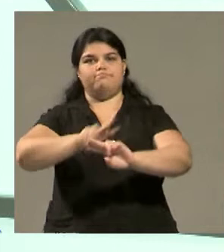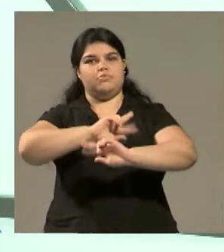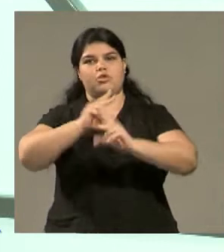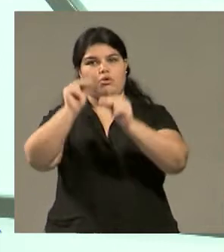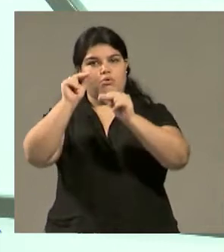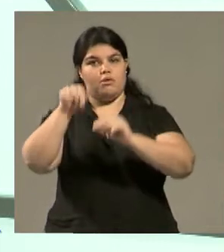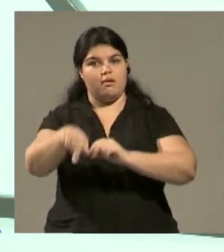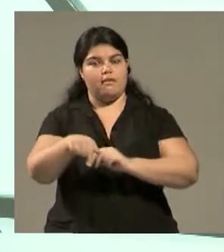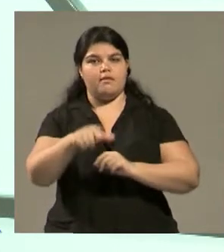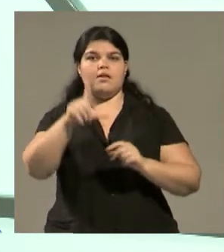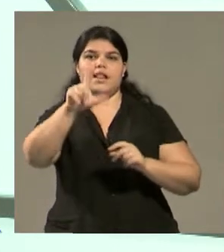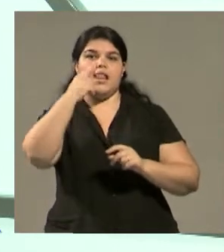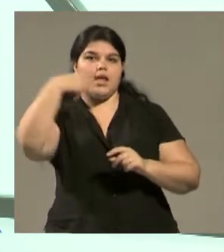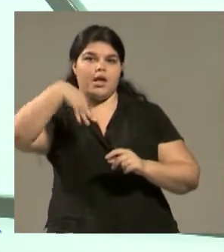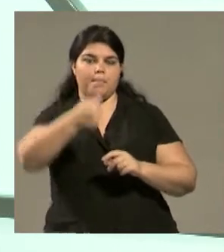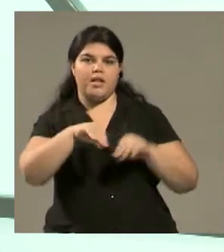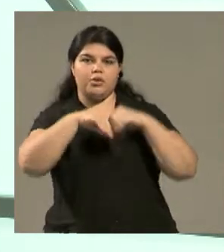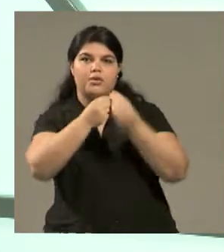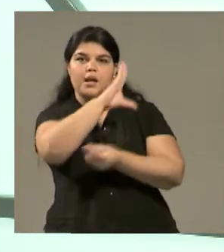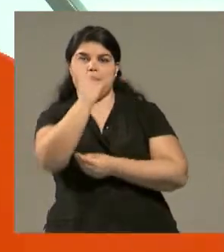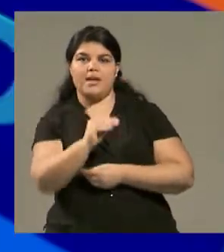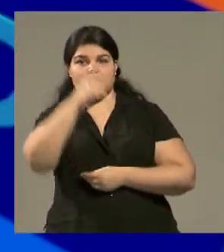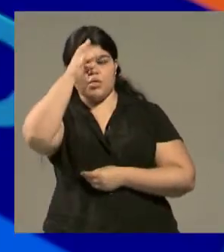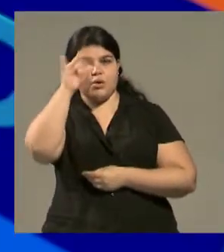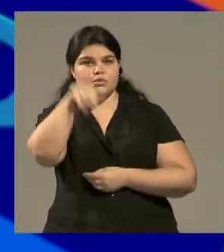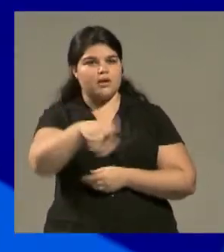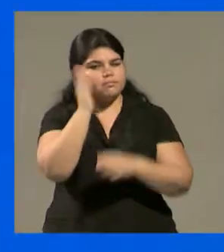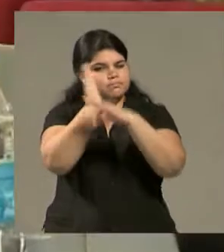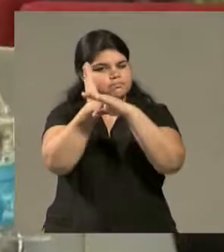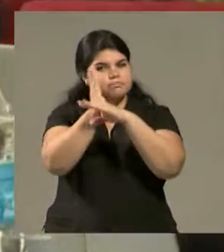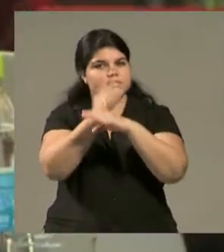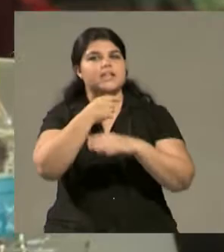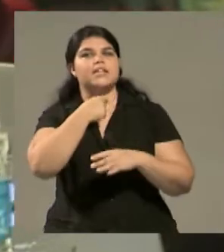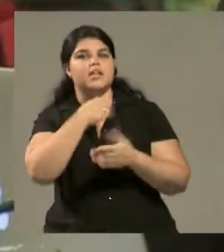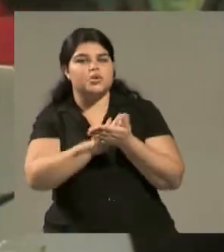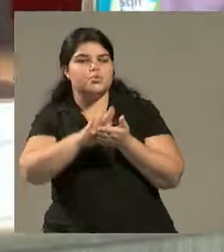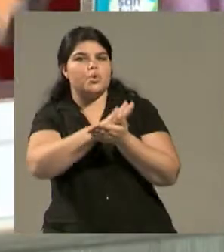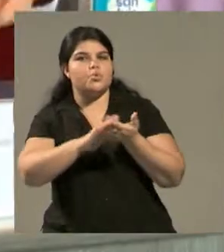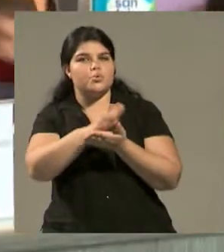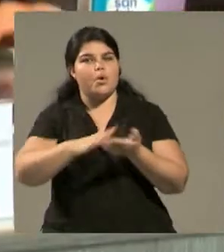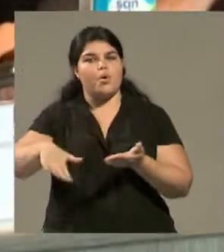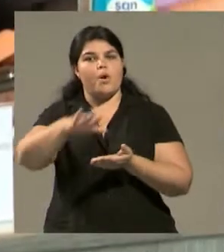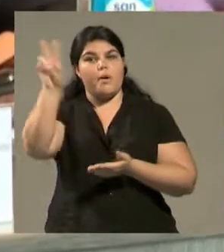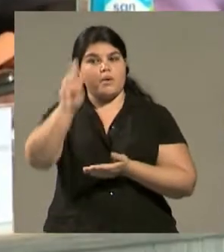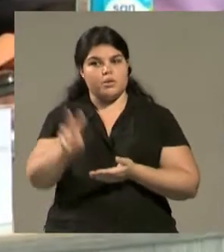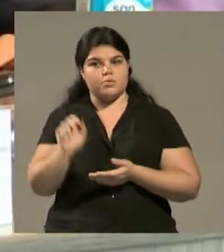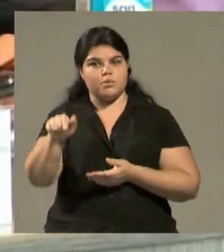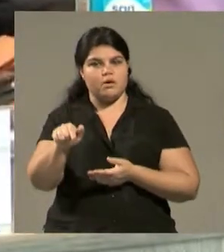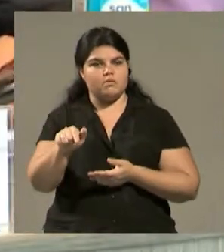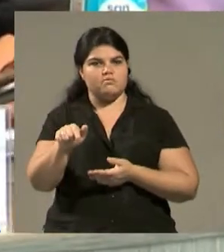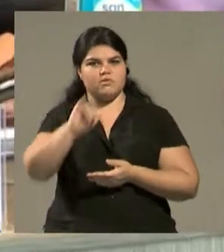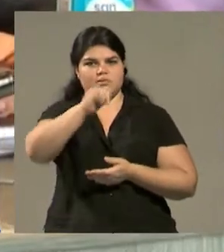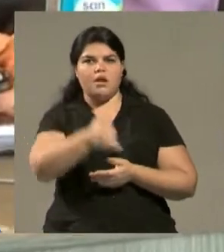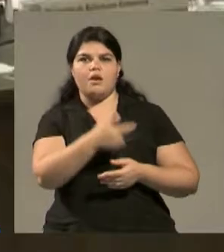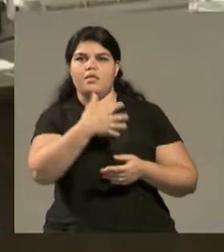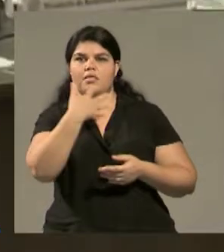conformado por representantes de 12 países que buscan dar seguimiento y una salida a la crisis en Venezuela, apoyó la decisión del